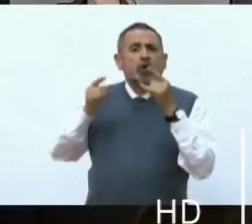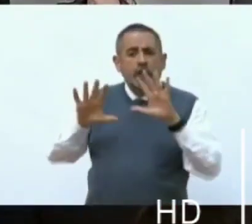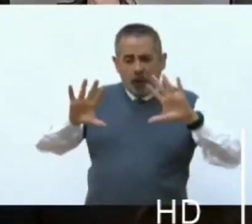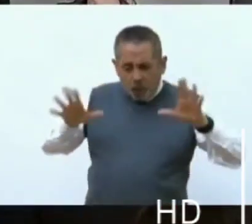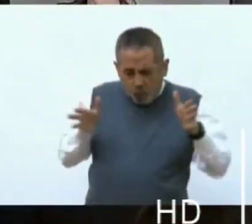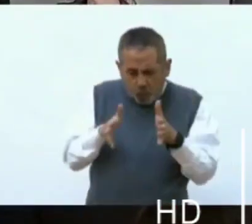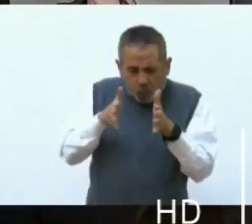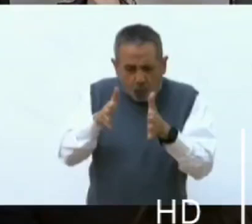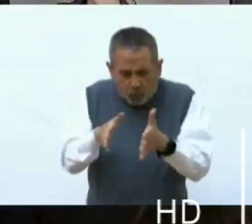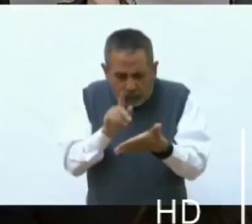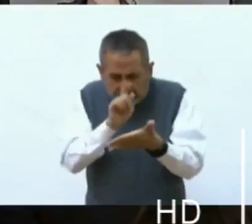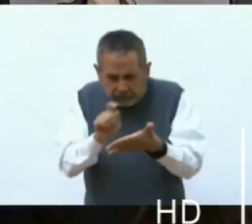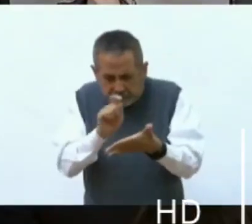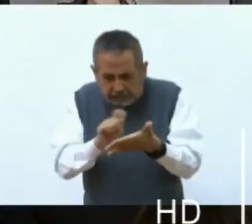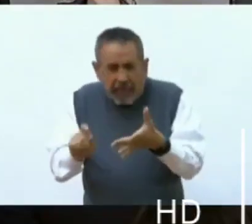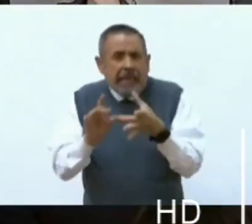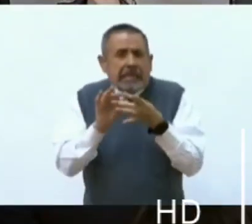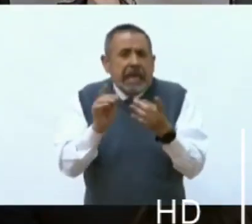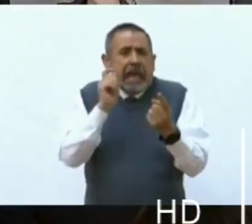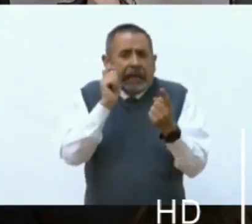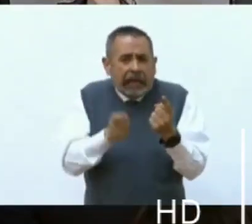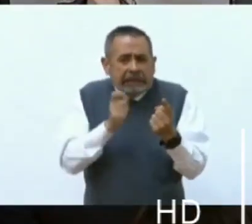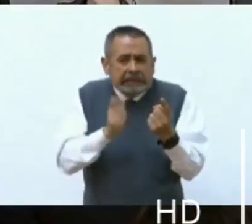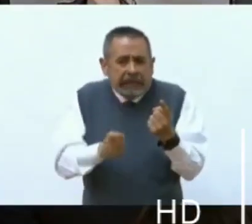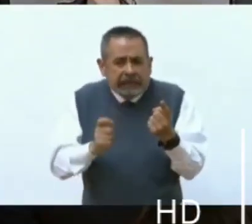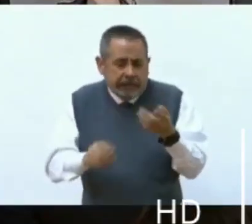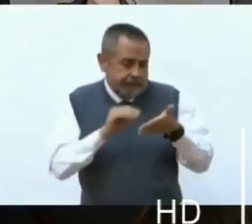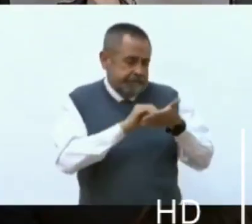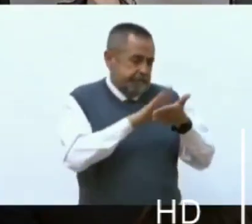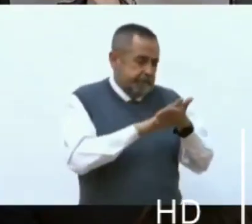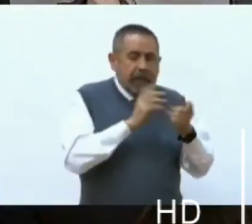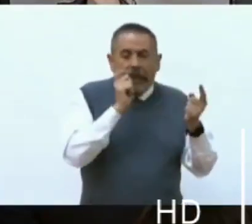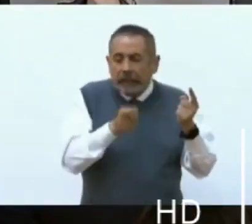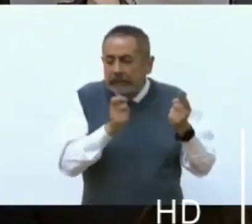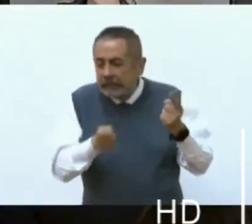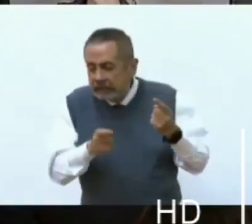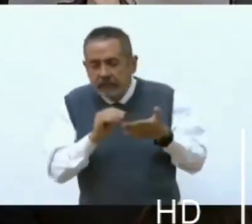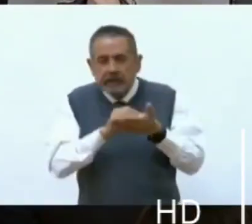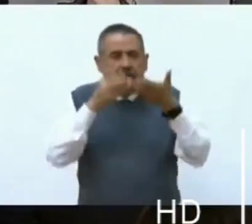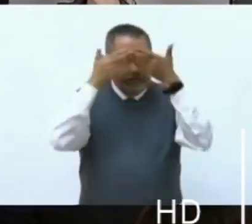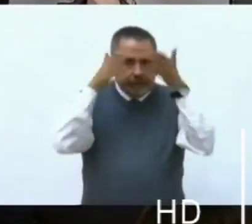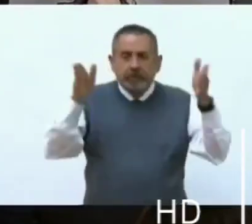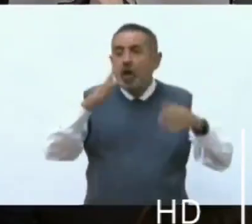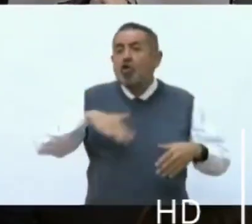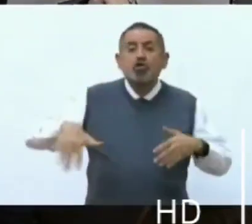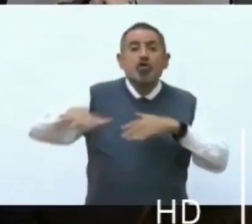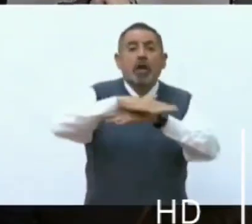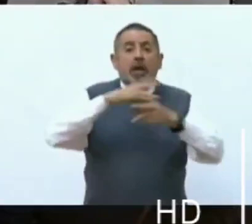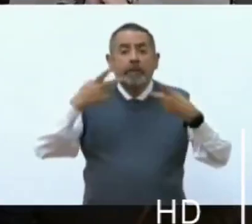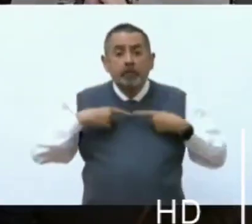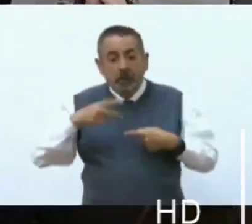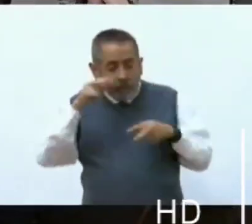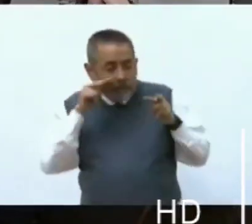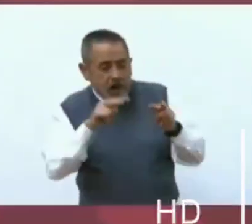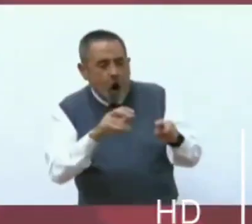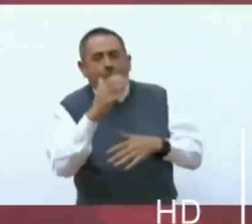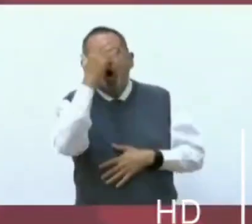Describir para conocer nuestra historia es una forma de liberar la memoria de México encarcelada por